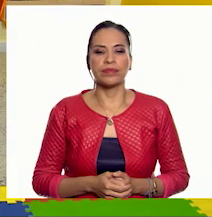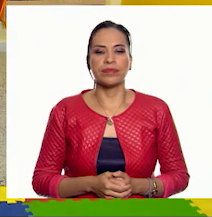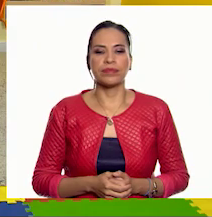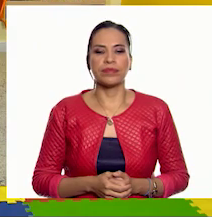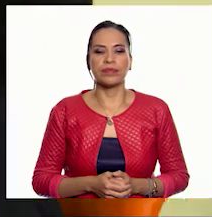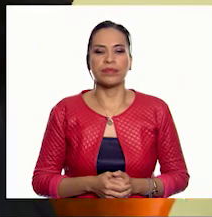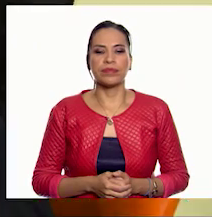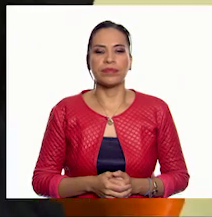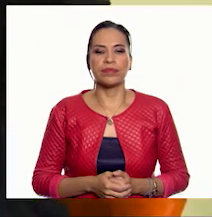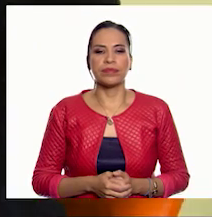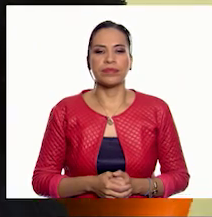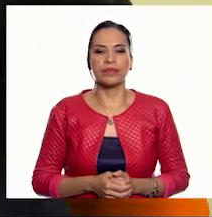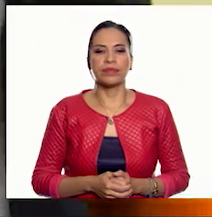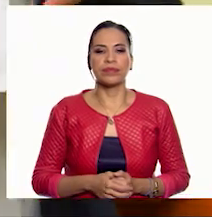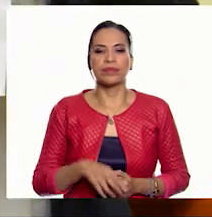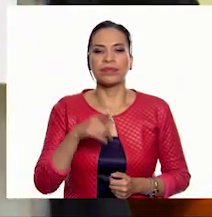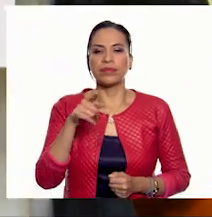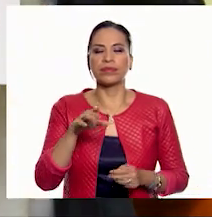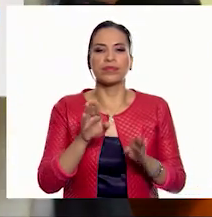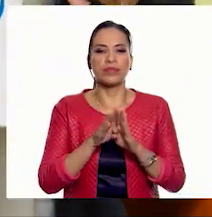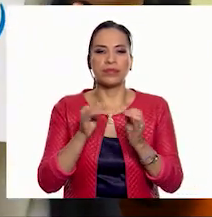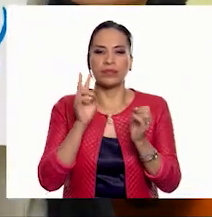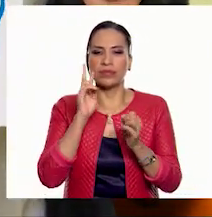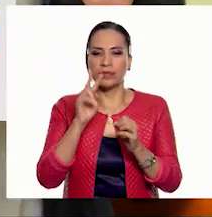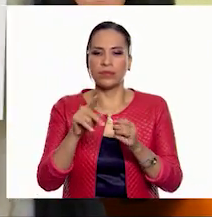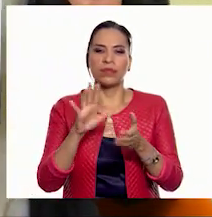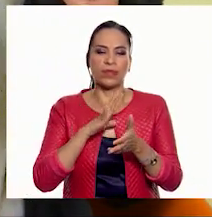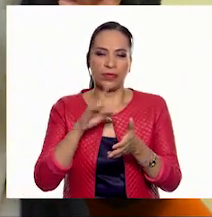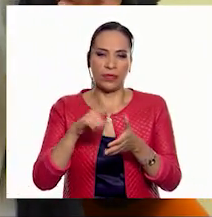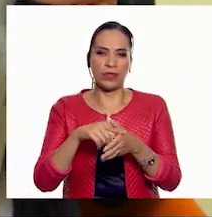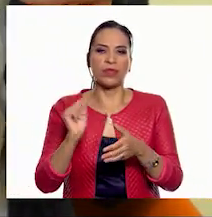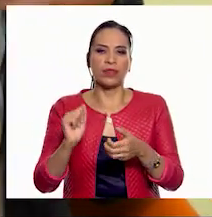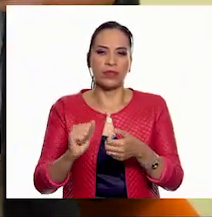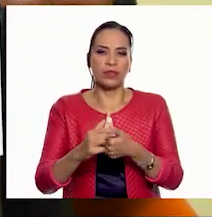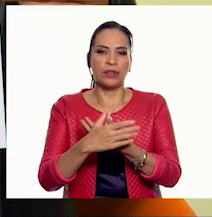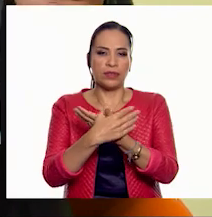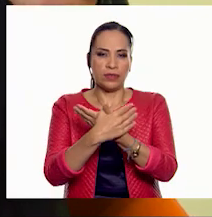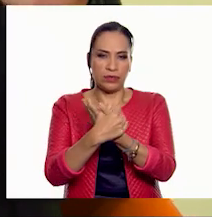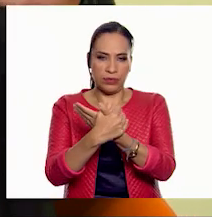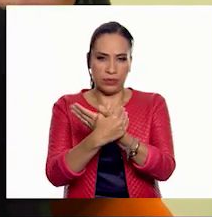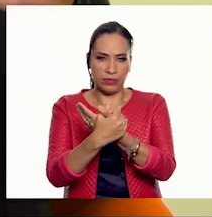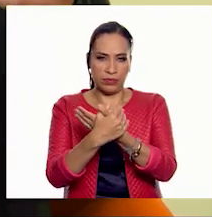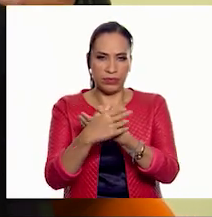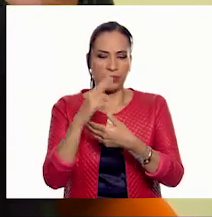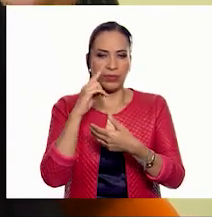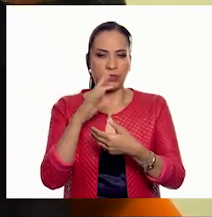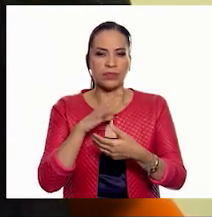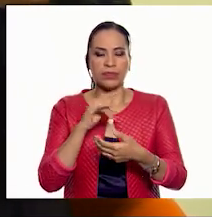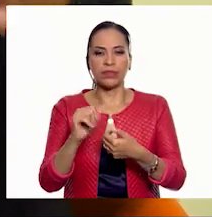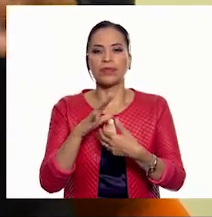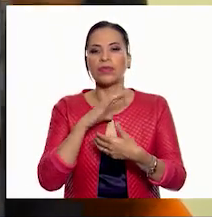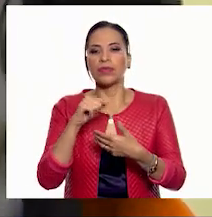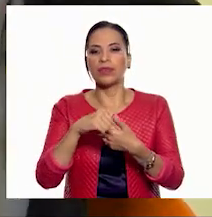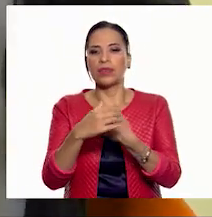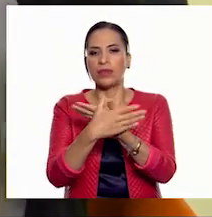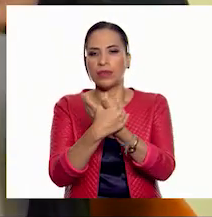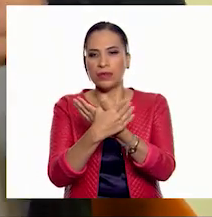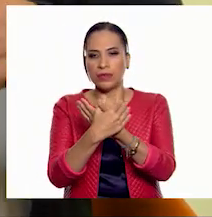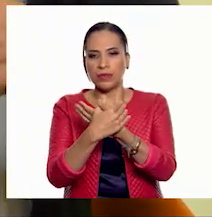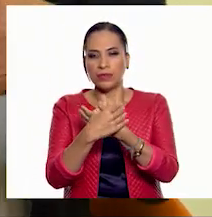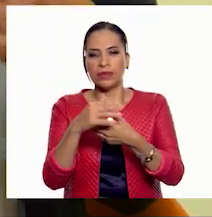¡Wow! Esta es una mariposa. Claramente es una mariposa. Están las alas,